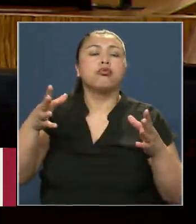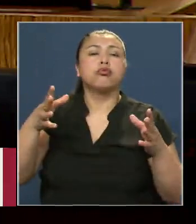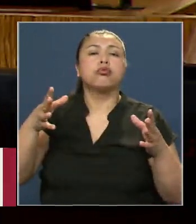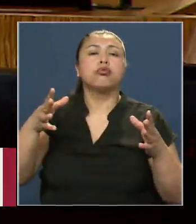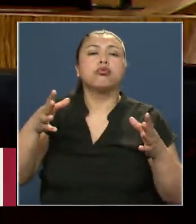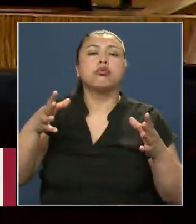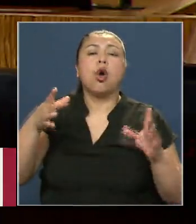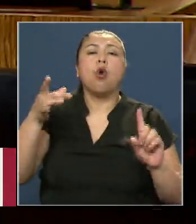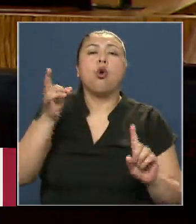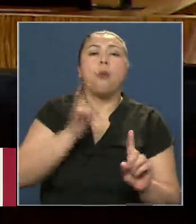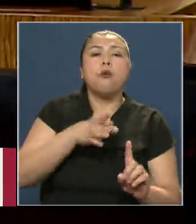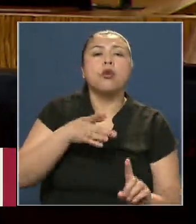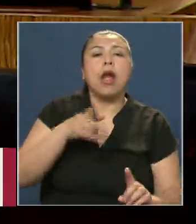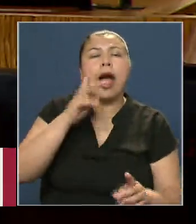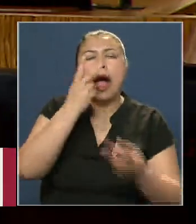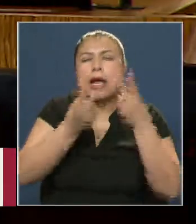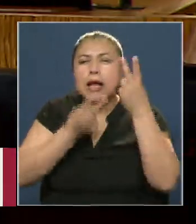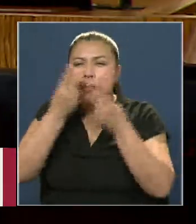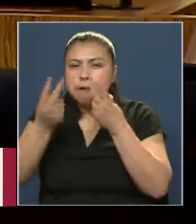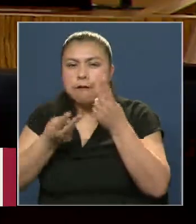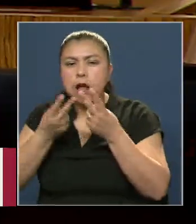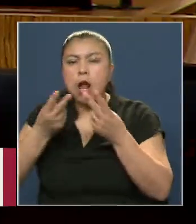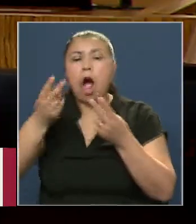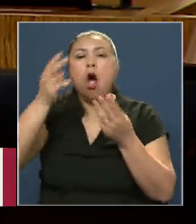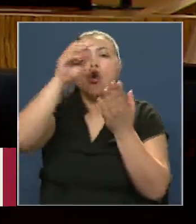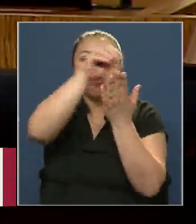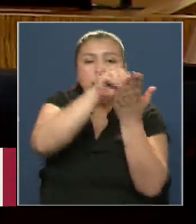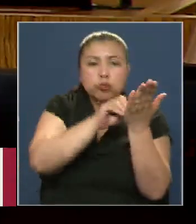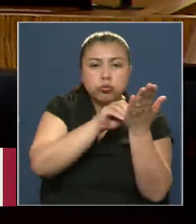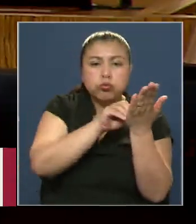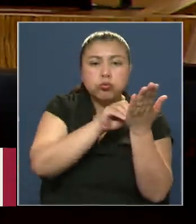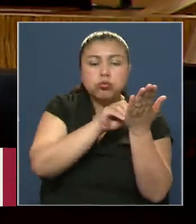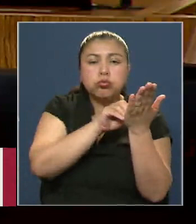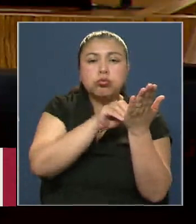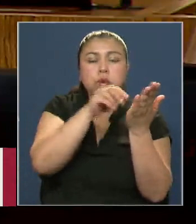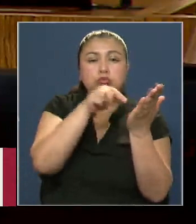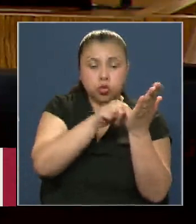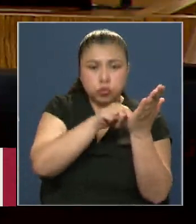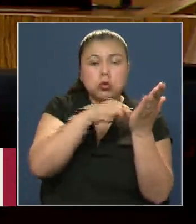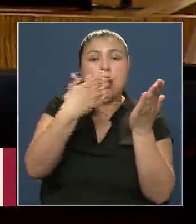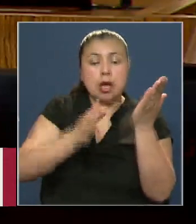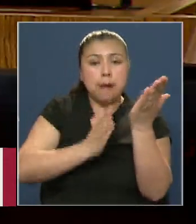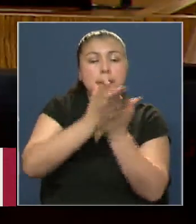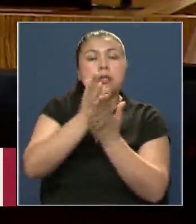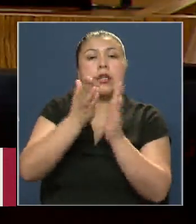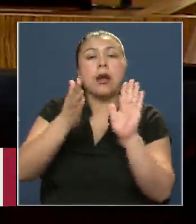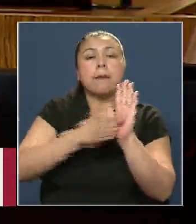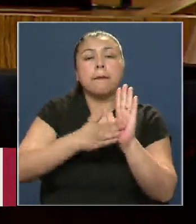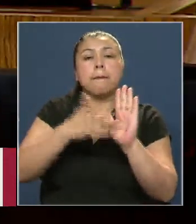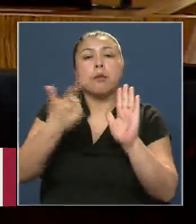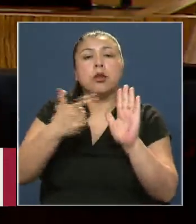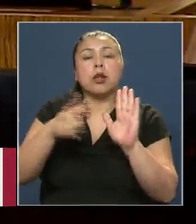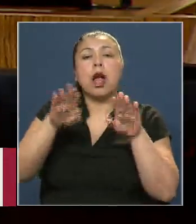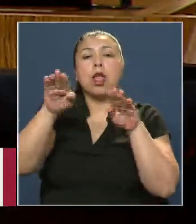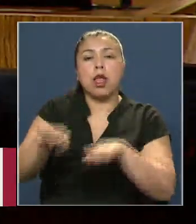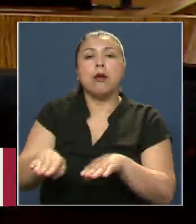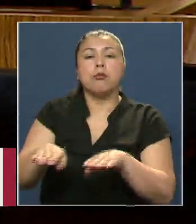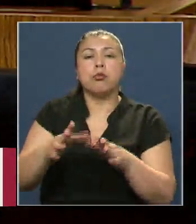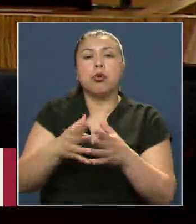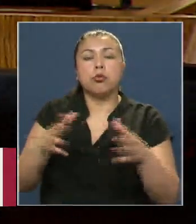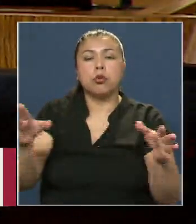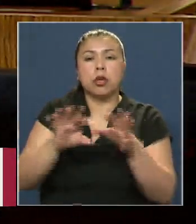vulnerable y es necesario visibilizarlas con un registro público y a partir de eso generar políticas públicas de apoyo. Muchas